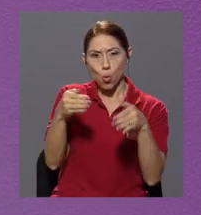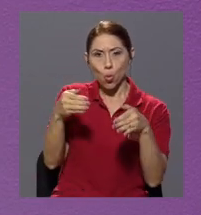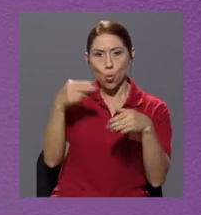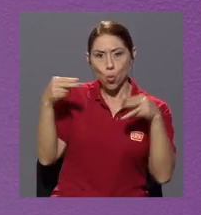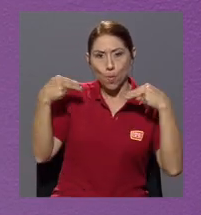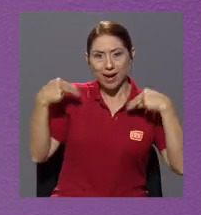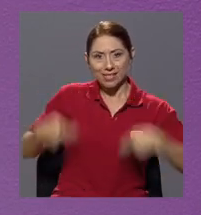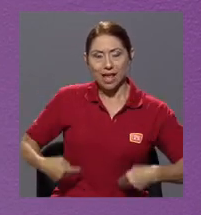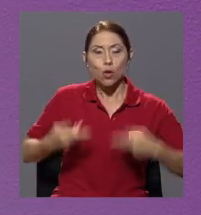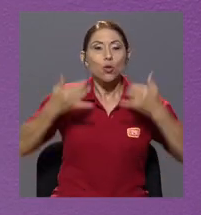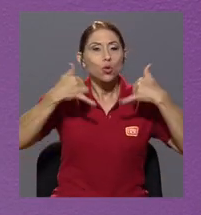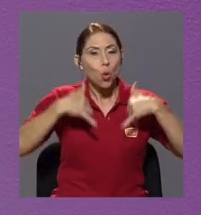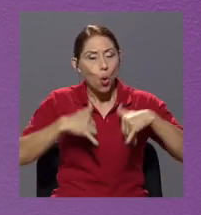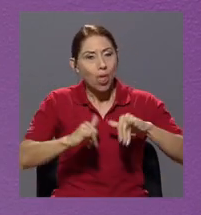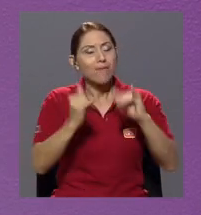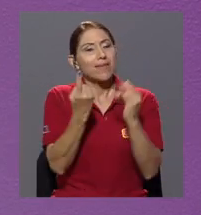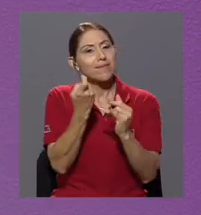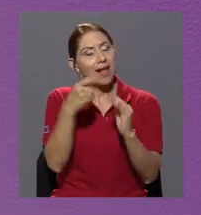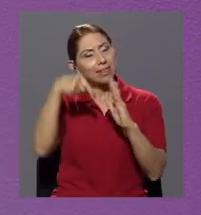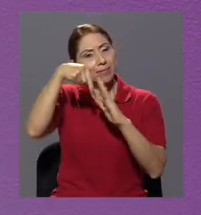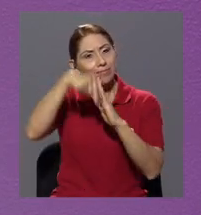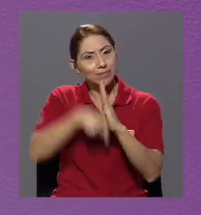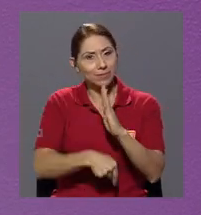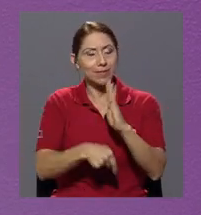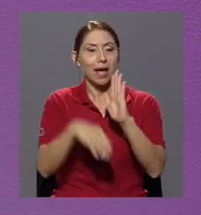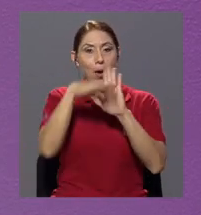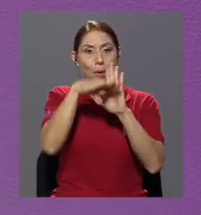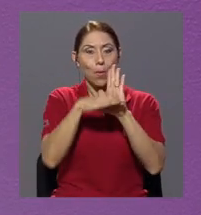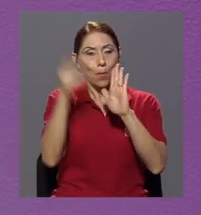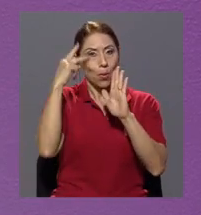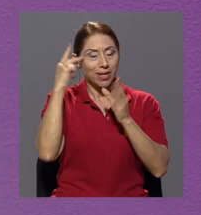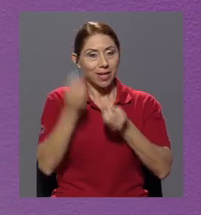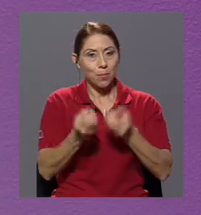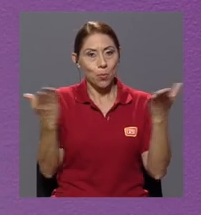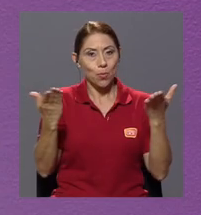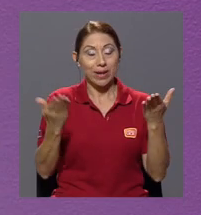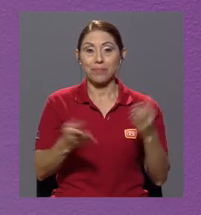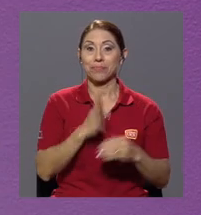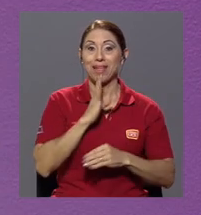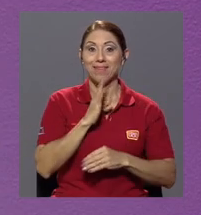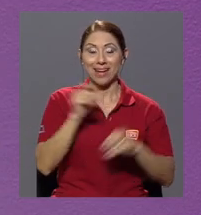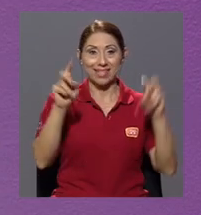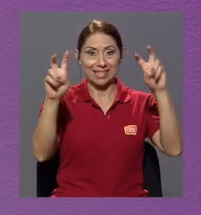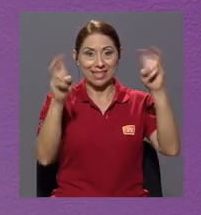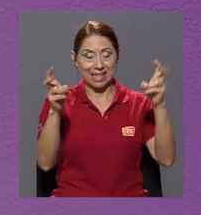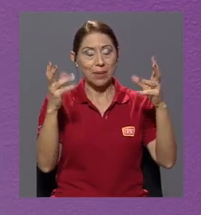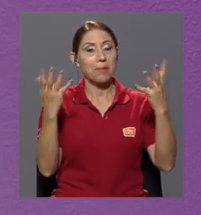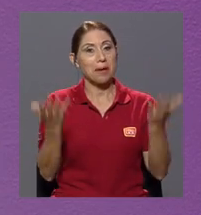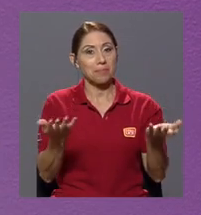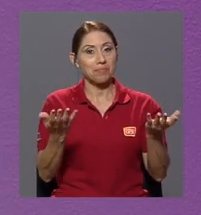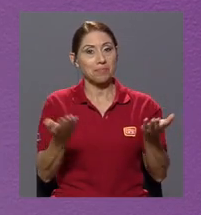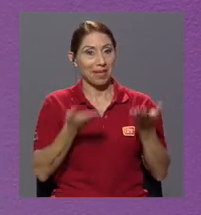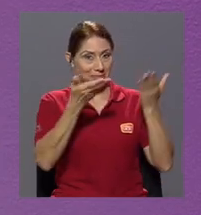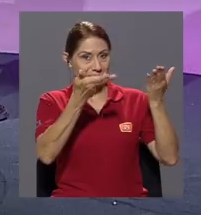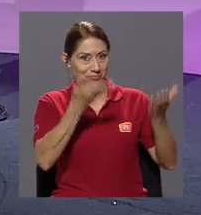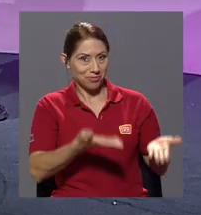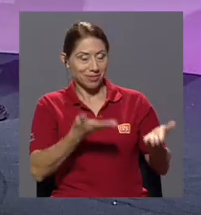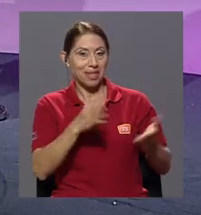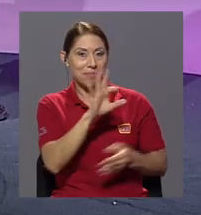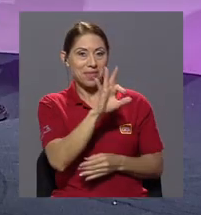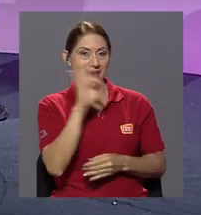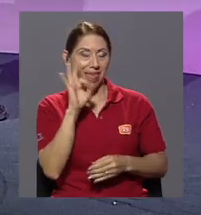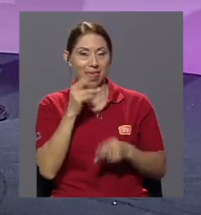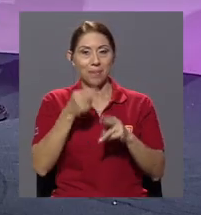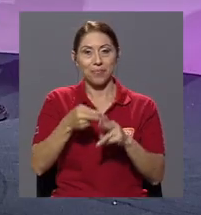hacer sobre todo en costa rica y a nivel de política pública para conversar sobre este tema vamos a tenemos